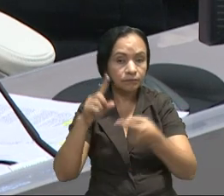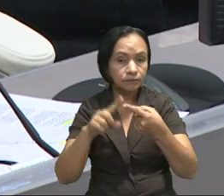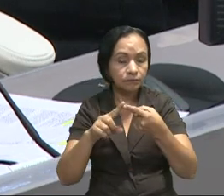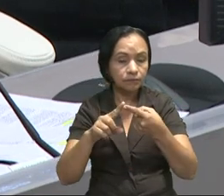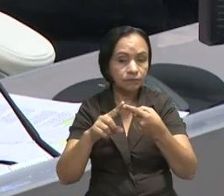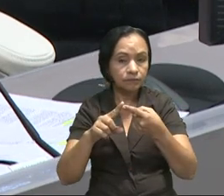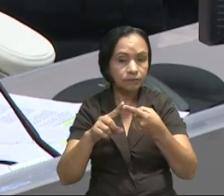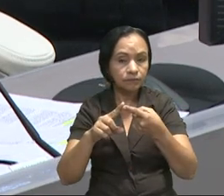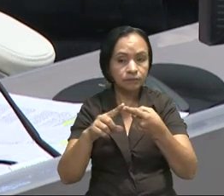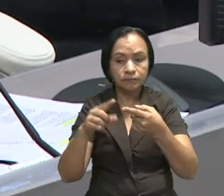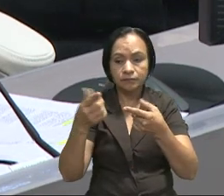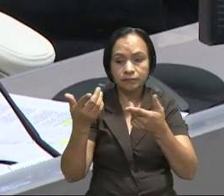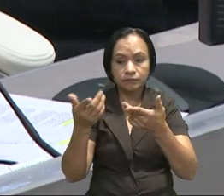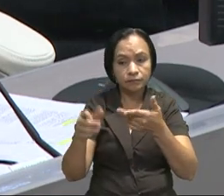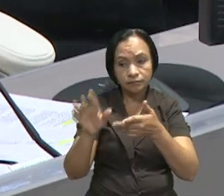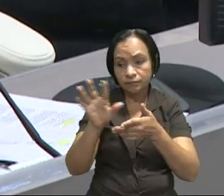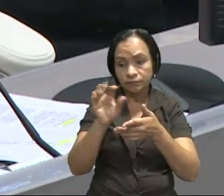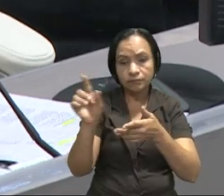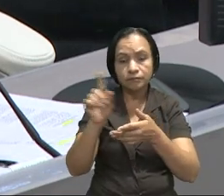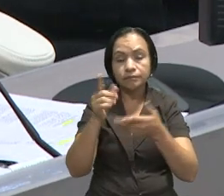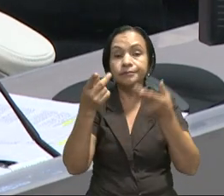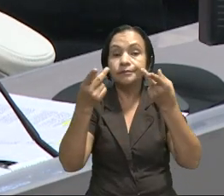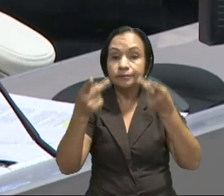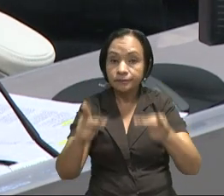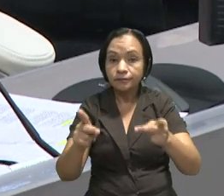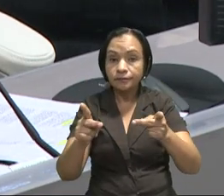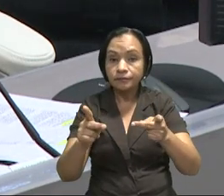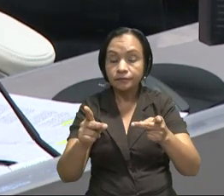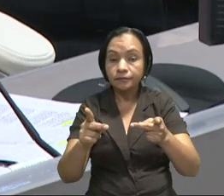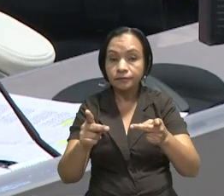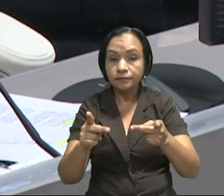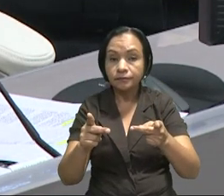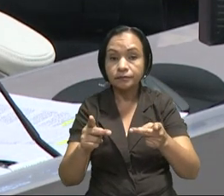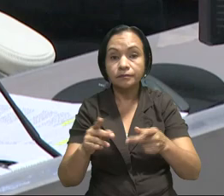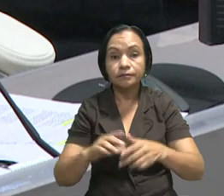excepción. Sin embargo,